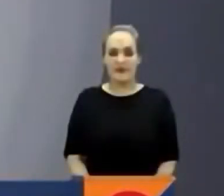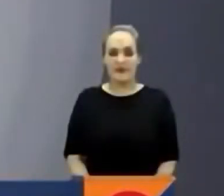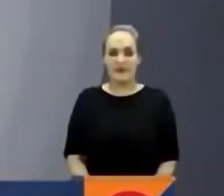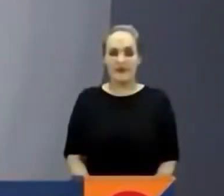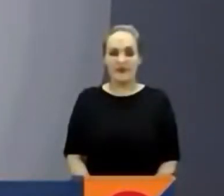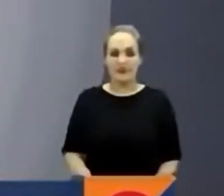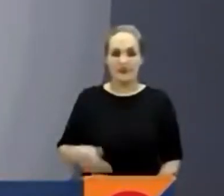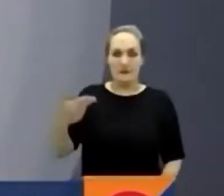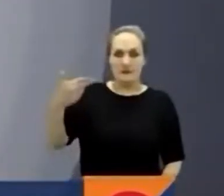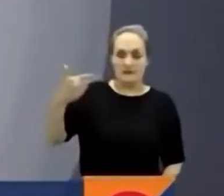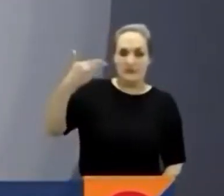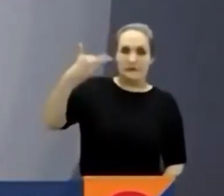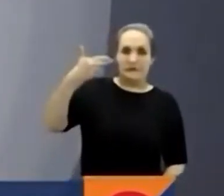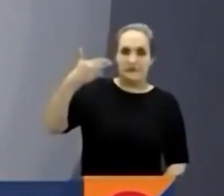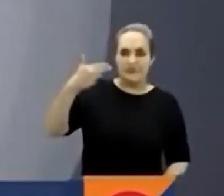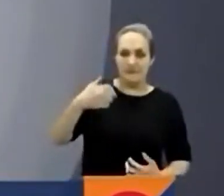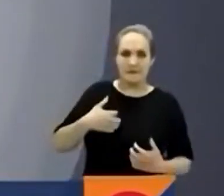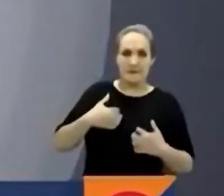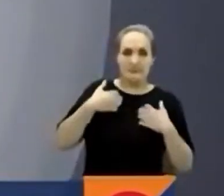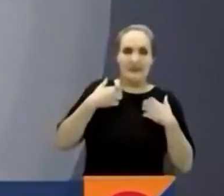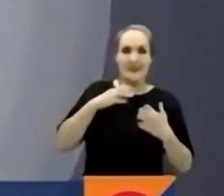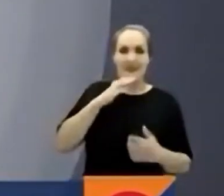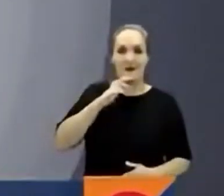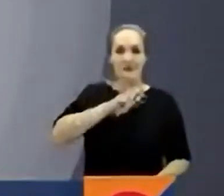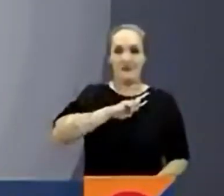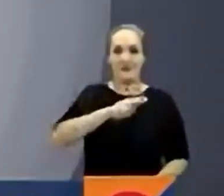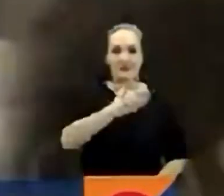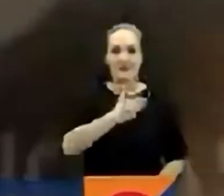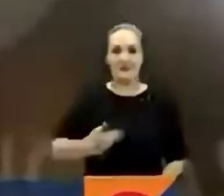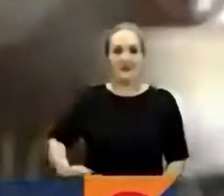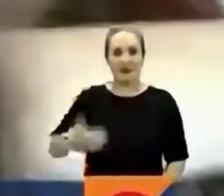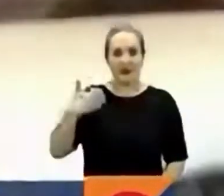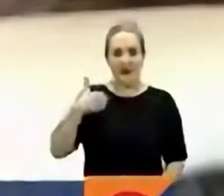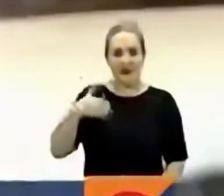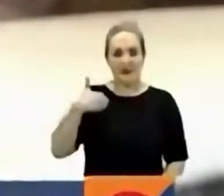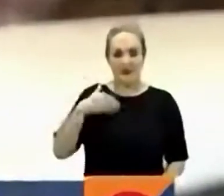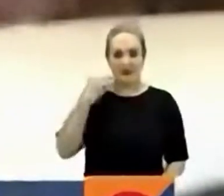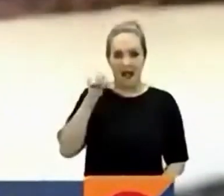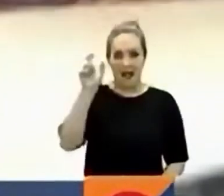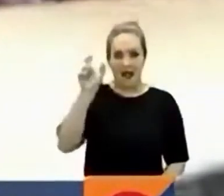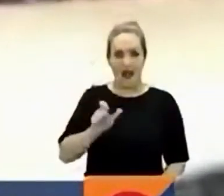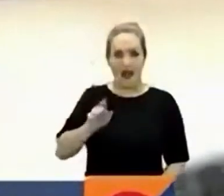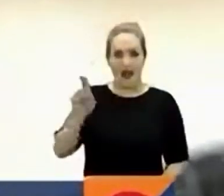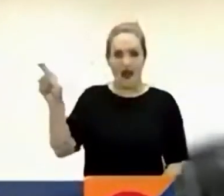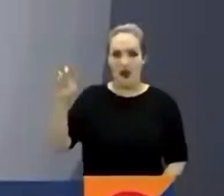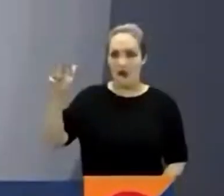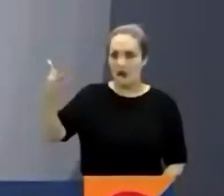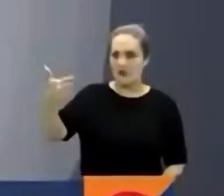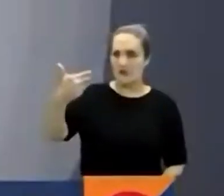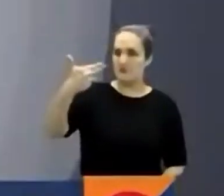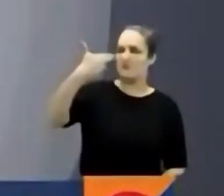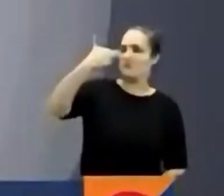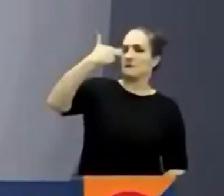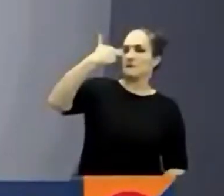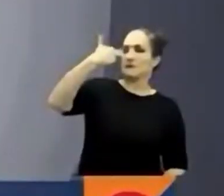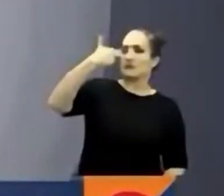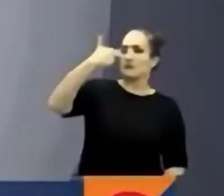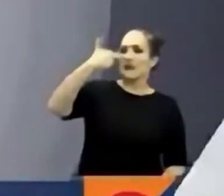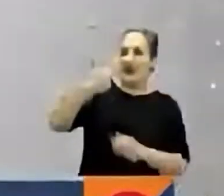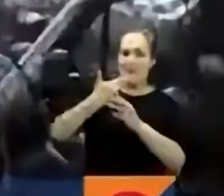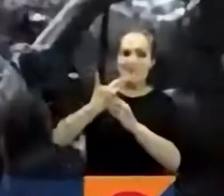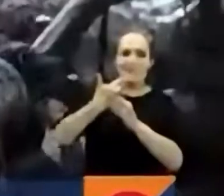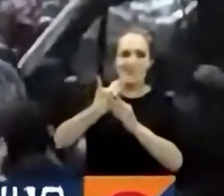Atentado a Cristina Fernández de Kirchner. Un hombre le apuntó con una pistola, se la puso delante del rostro y el arma se le